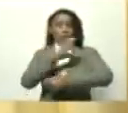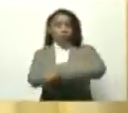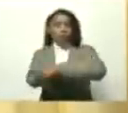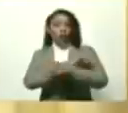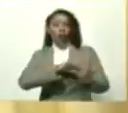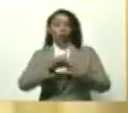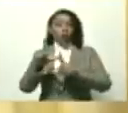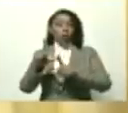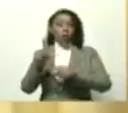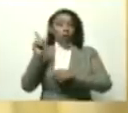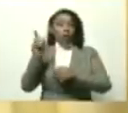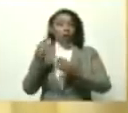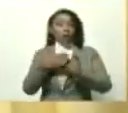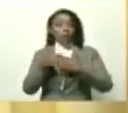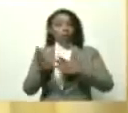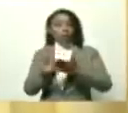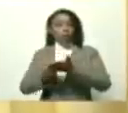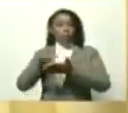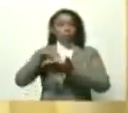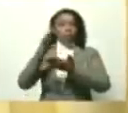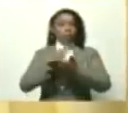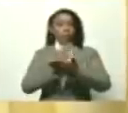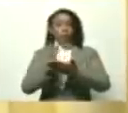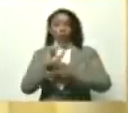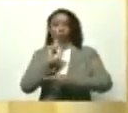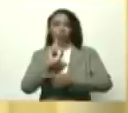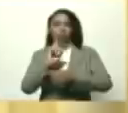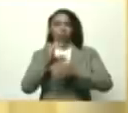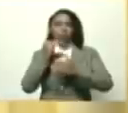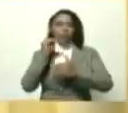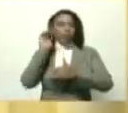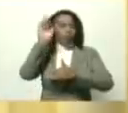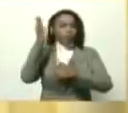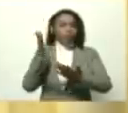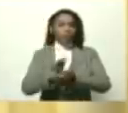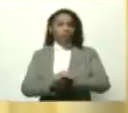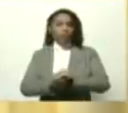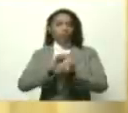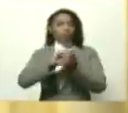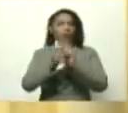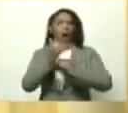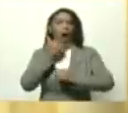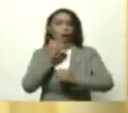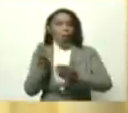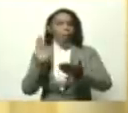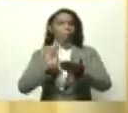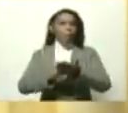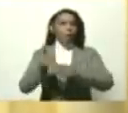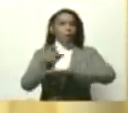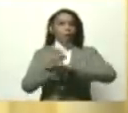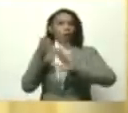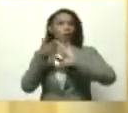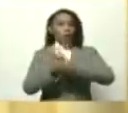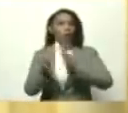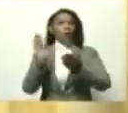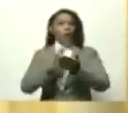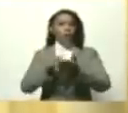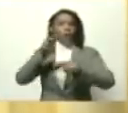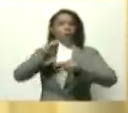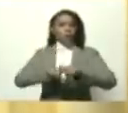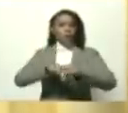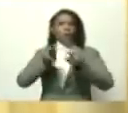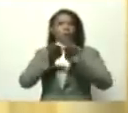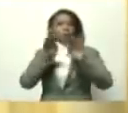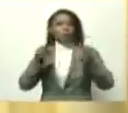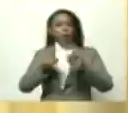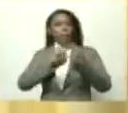lista e incluso que la oferta de levantar sanciones no es indefinida. ¿Ha cambiado en algo la postura del gobierno sobre volver a sentarse en la mesa?